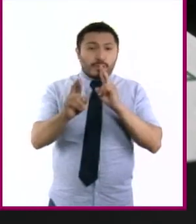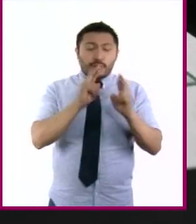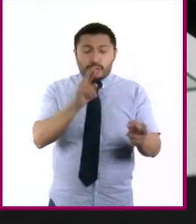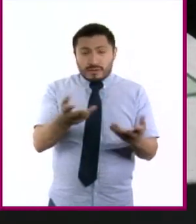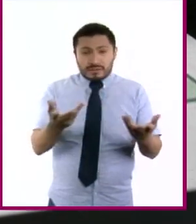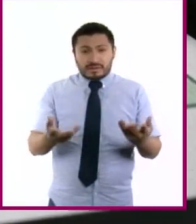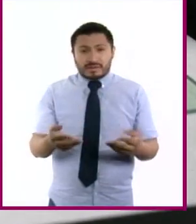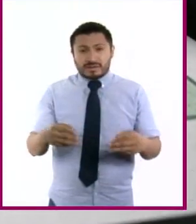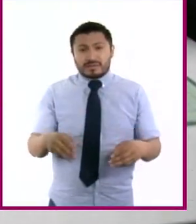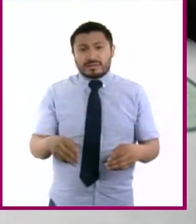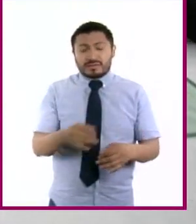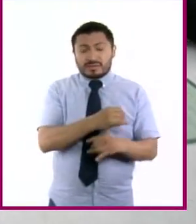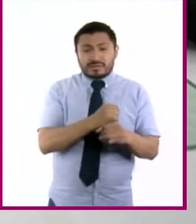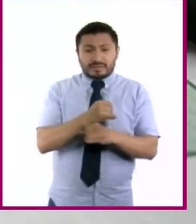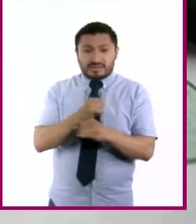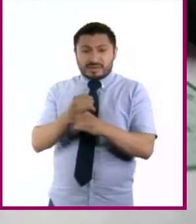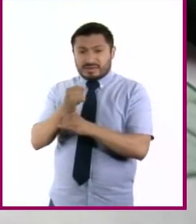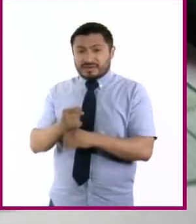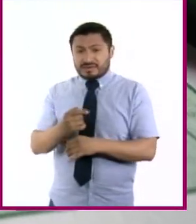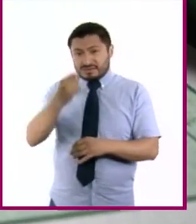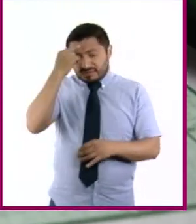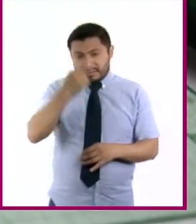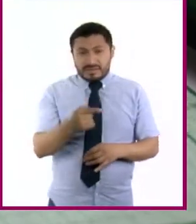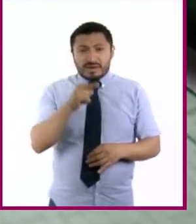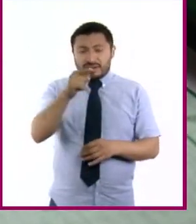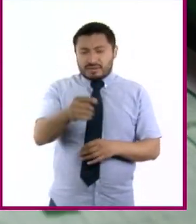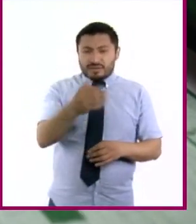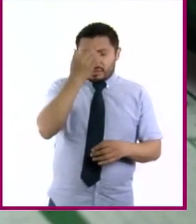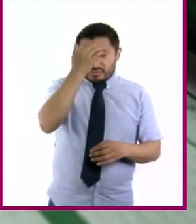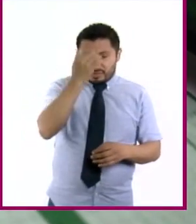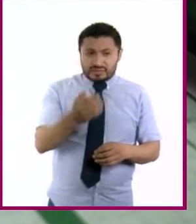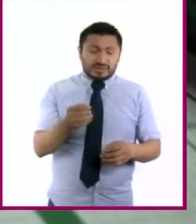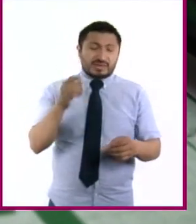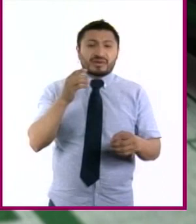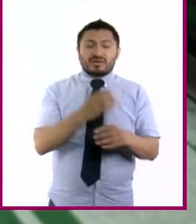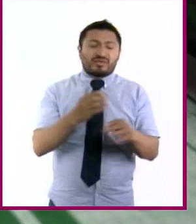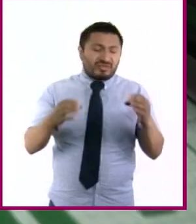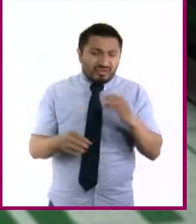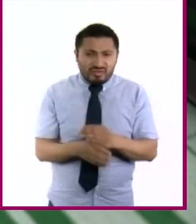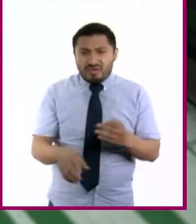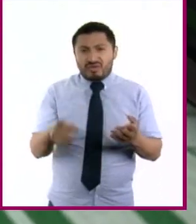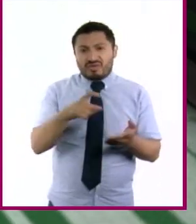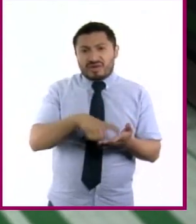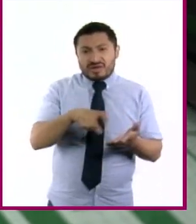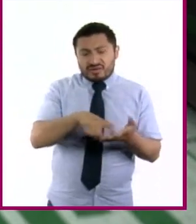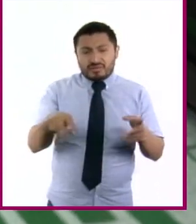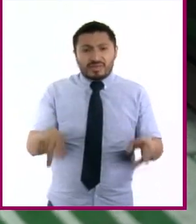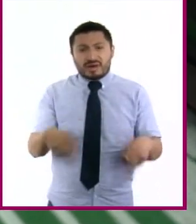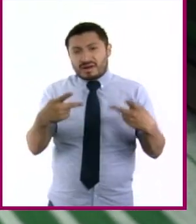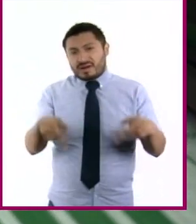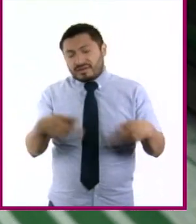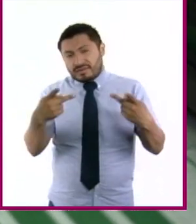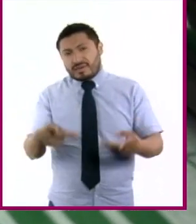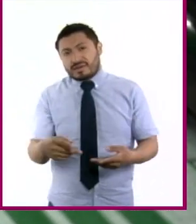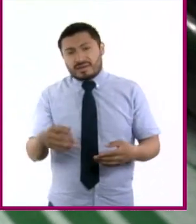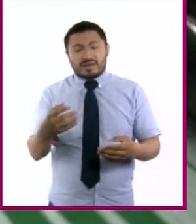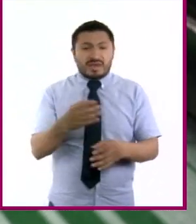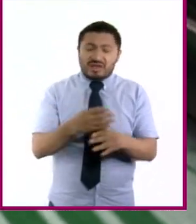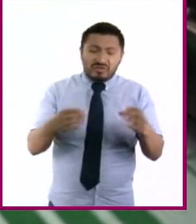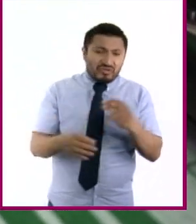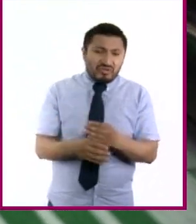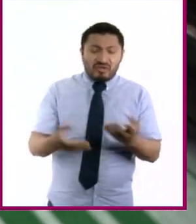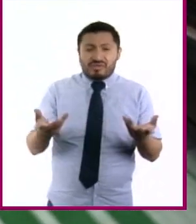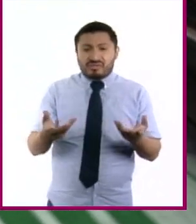se toman decisiones para lanzar o no productos, sabores, empaques, alguna campaña de publicidad, etc. Y